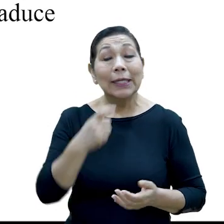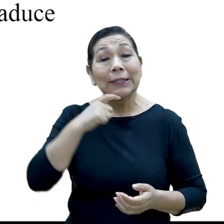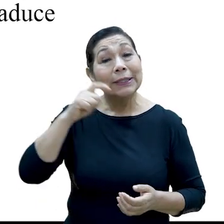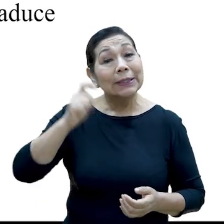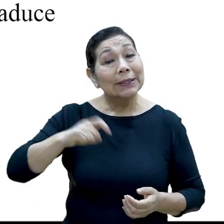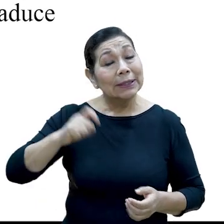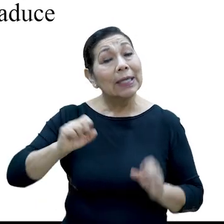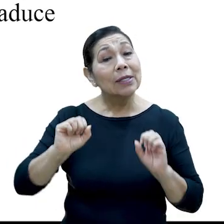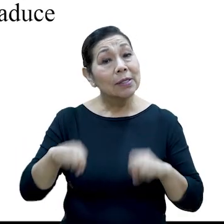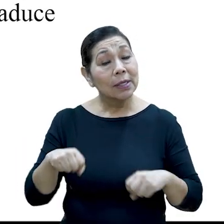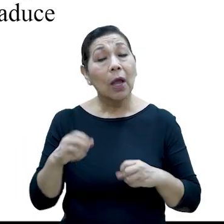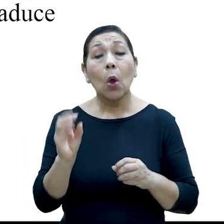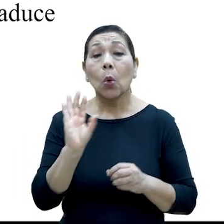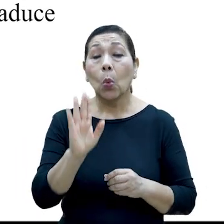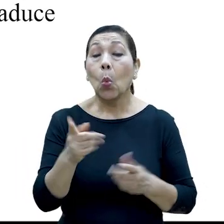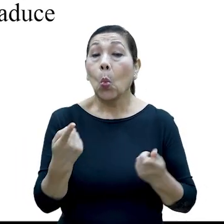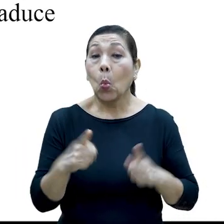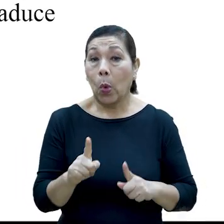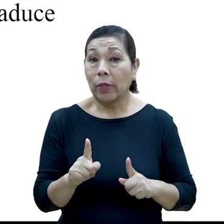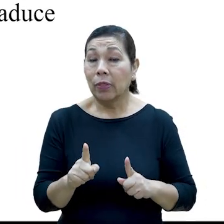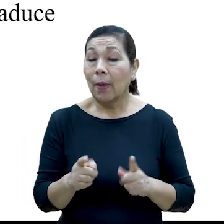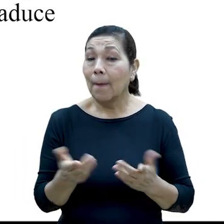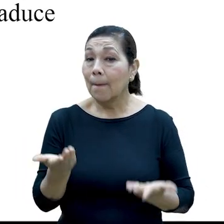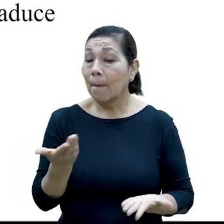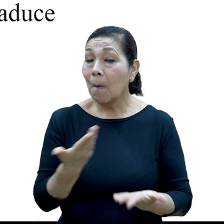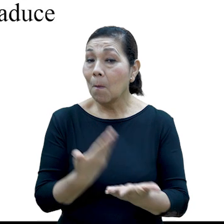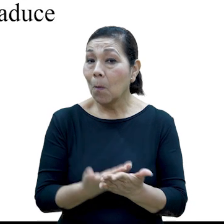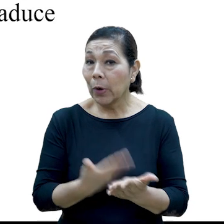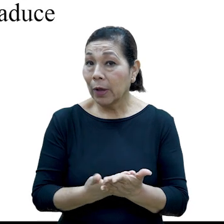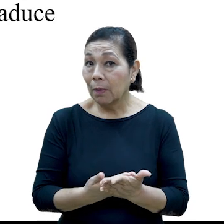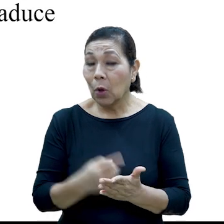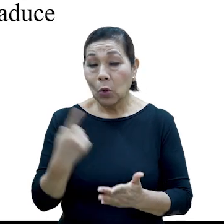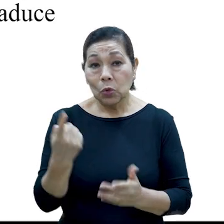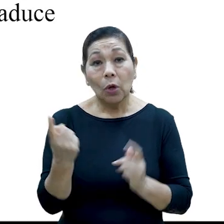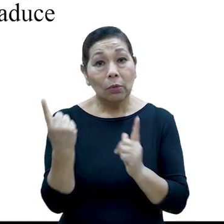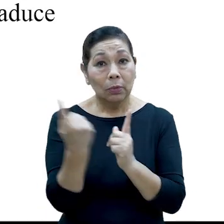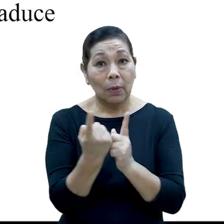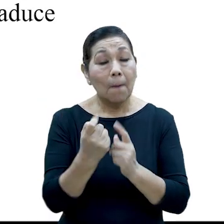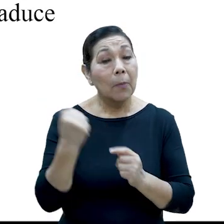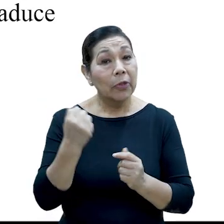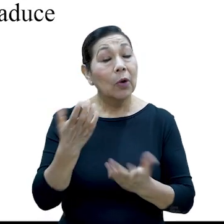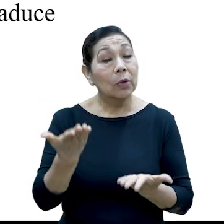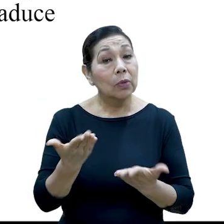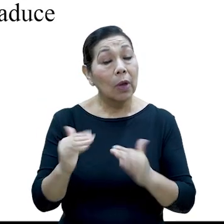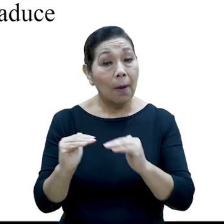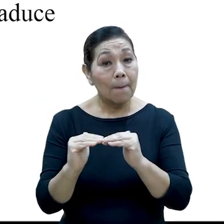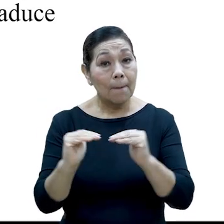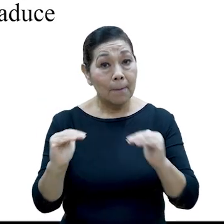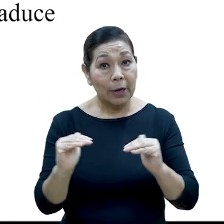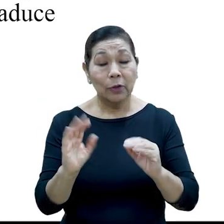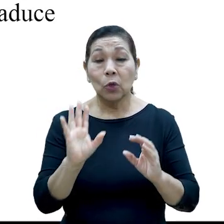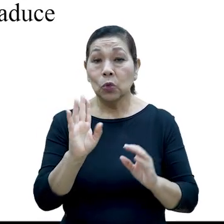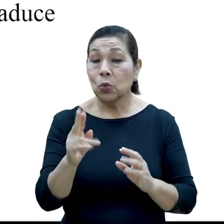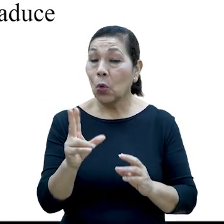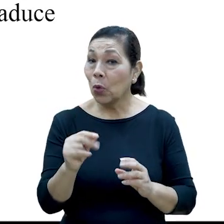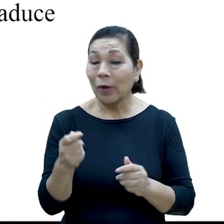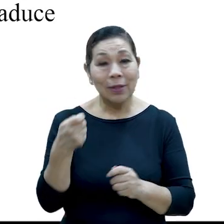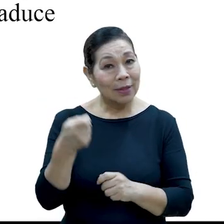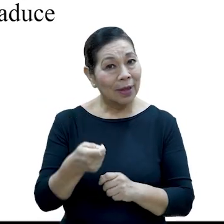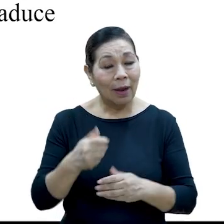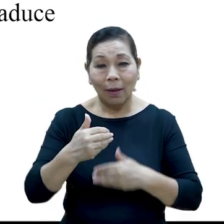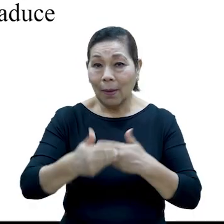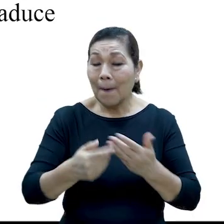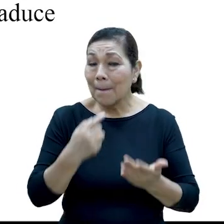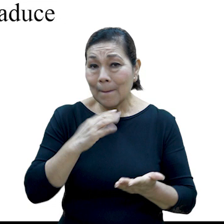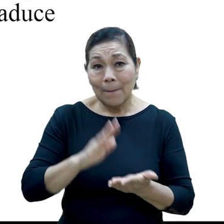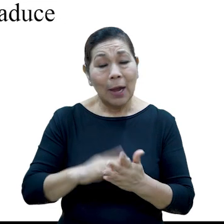la necesidad de que se tome en cuenta que cuando ciertos medios probatorios solo se encuentran en poder de una de las partes y que su no entrega